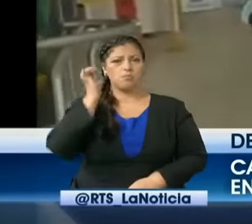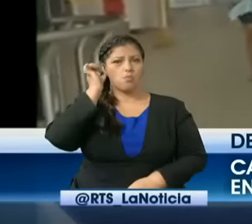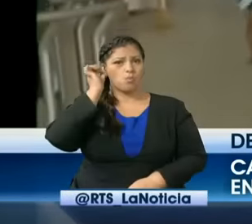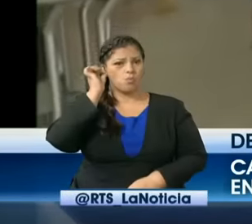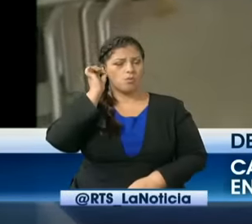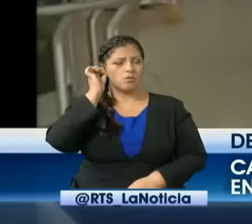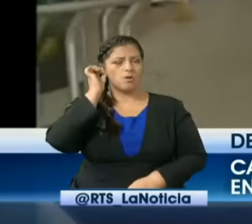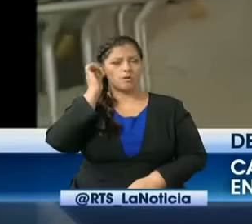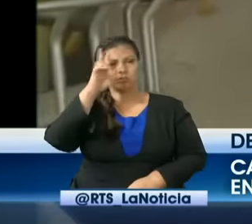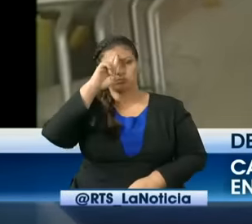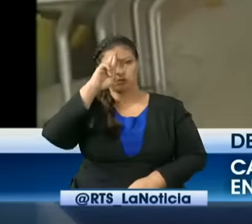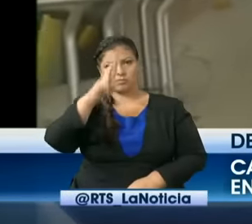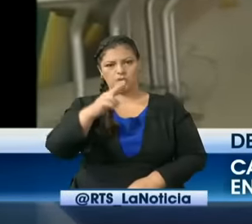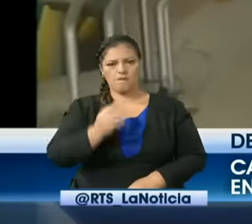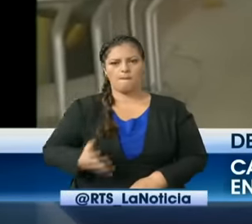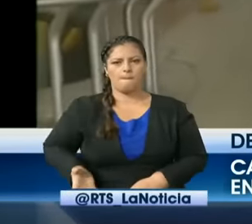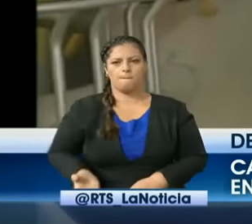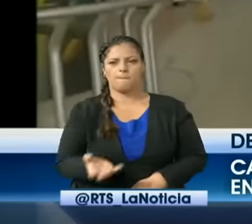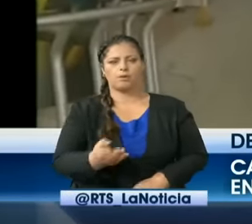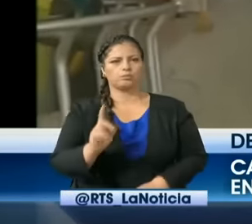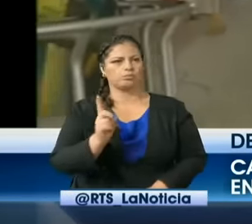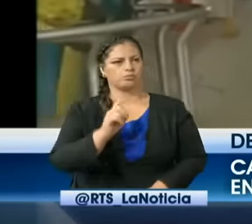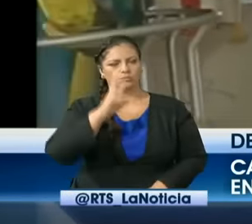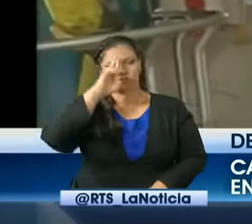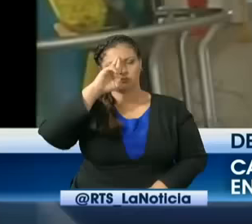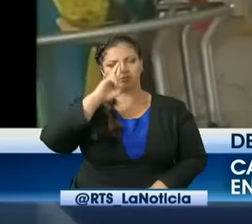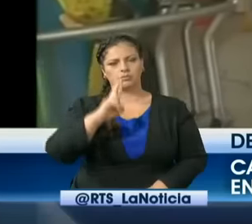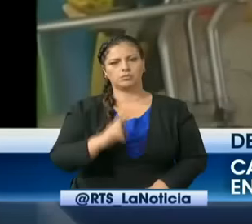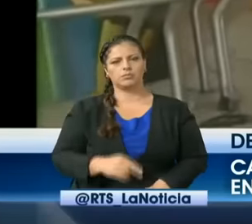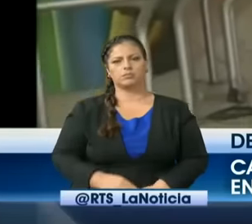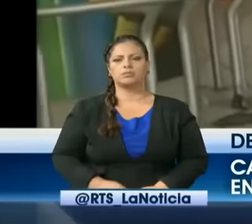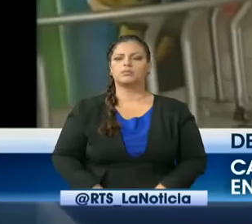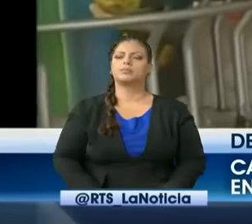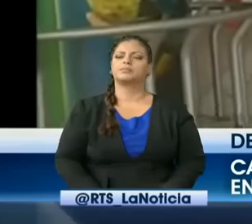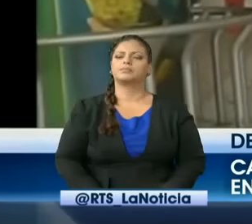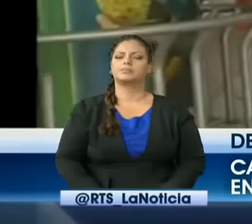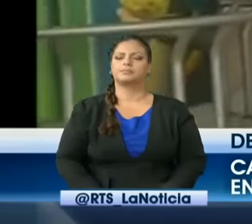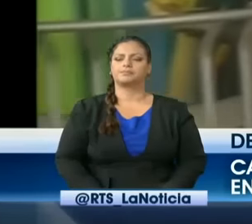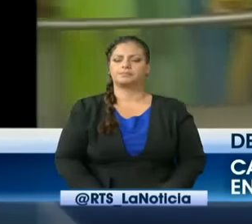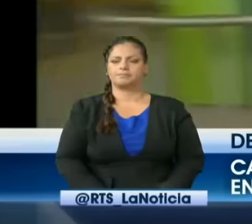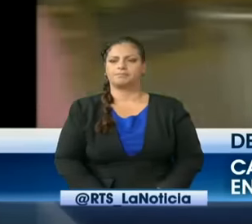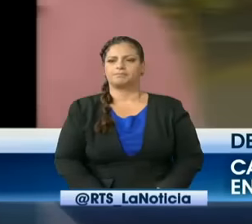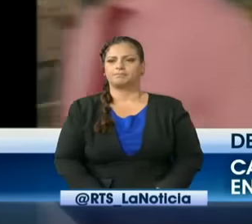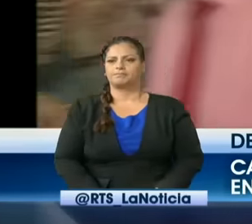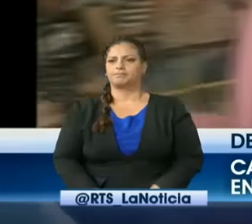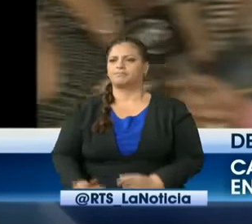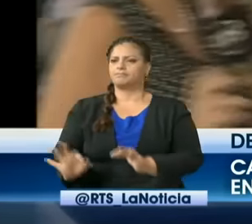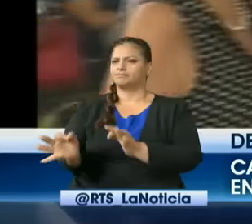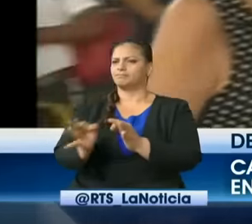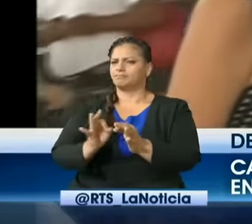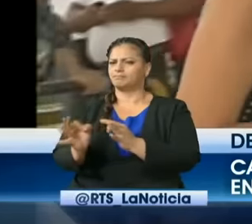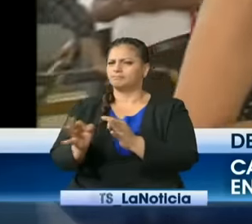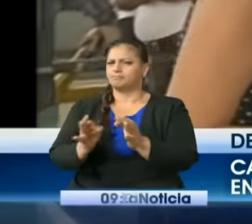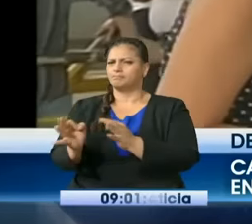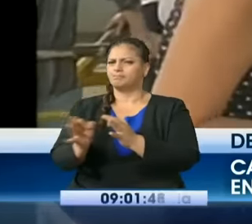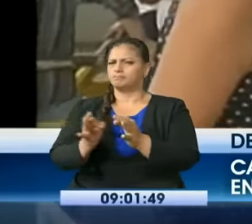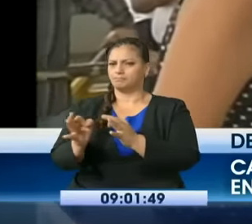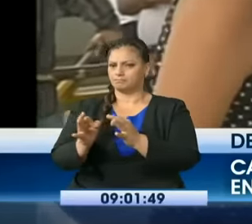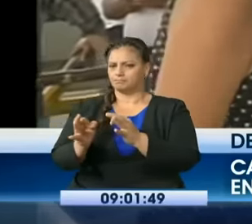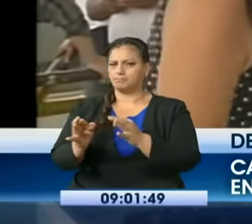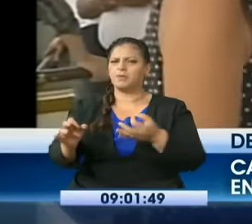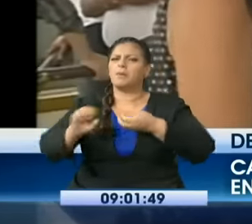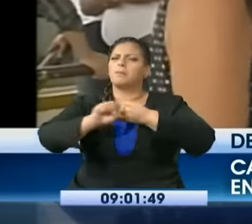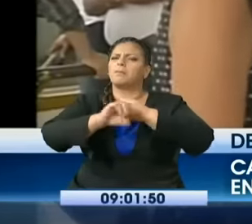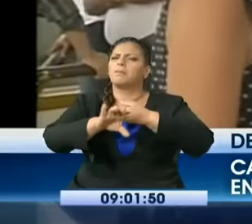sexualmente. ¿Ya ha dado resultados en estos dos primeros meses? A ver, Jorge, déjame explicarte. Que No Te Toque es una cosa, es una